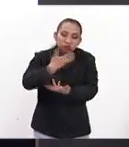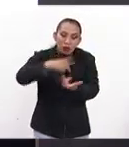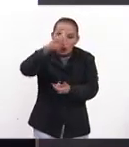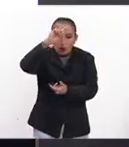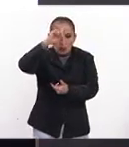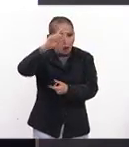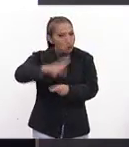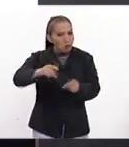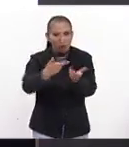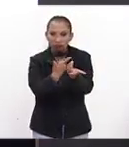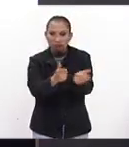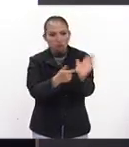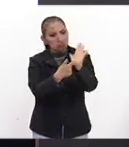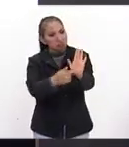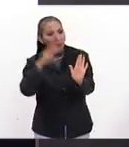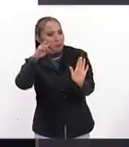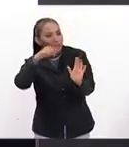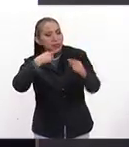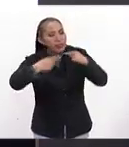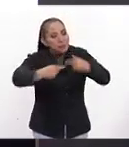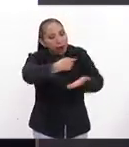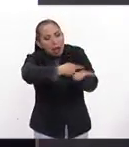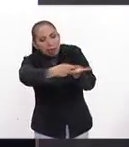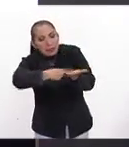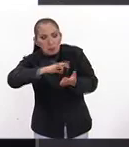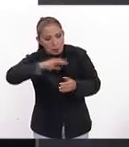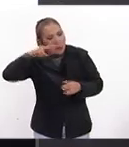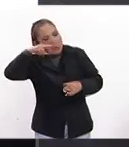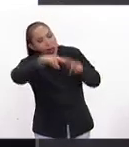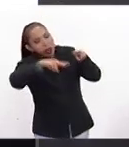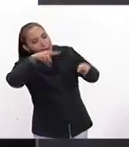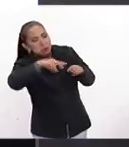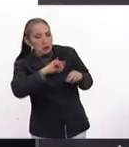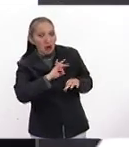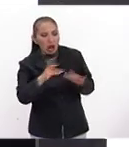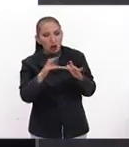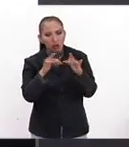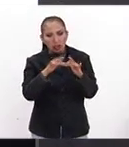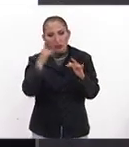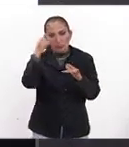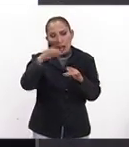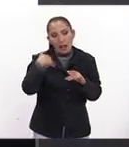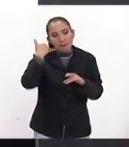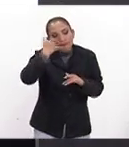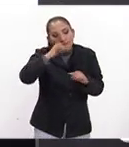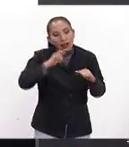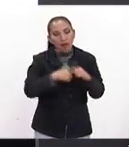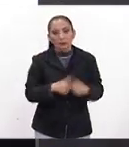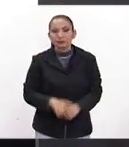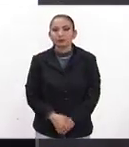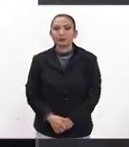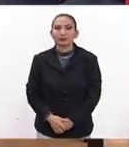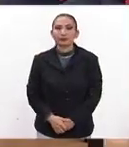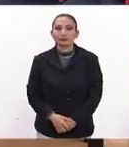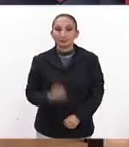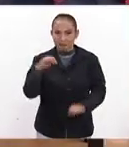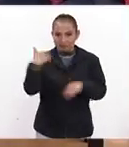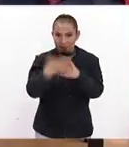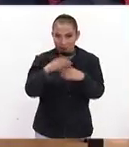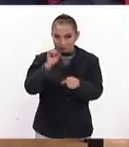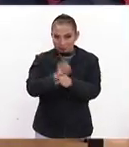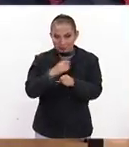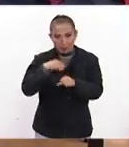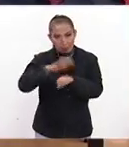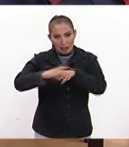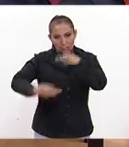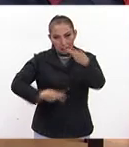General son públicas, los debates son públicos, y bueno, pues desde luego que están los contactos también para que nos puedan contactar. Perfecto. Bueno, pues nos vemos la próxima semana